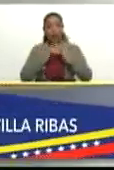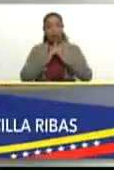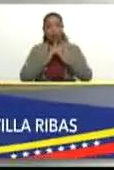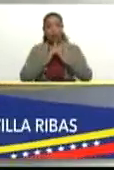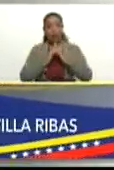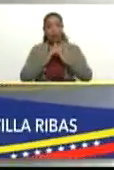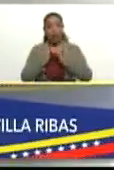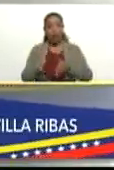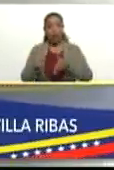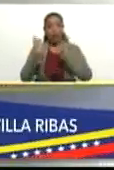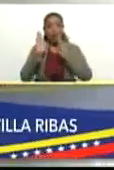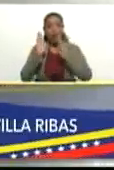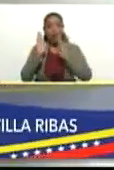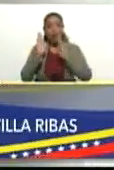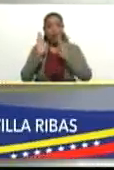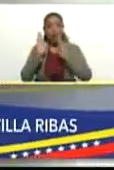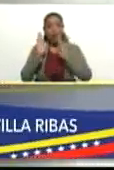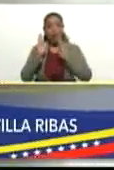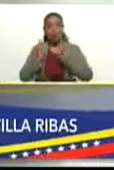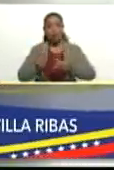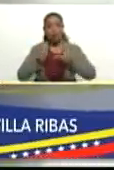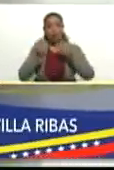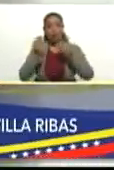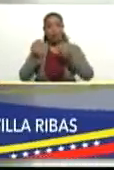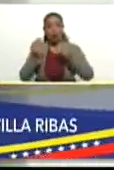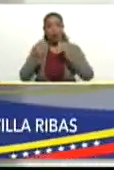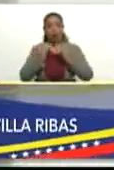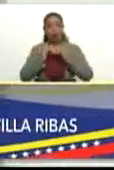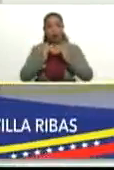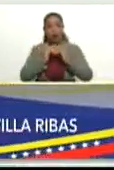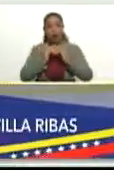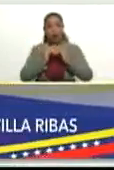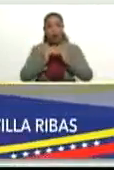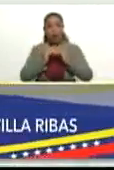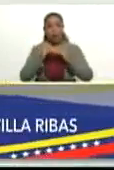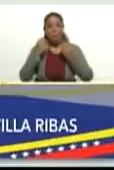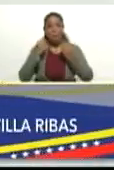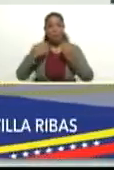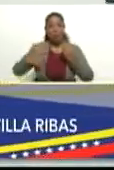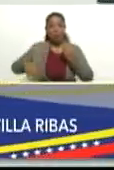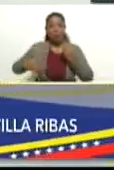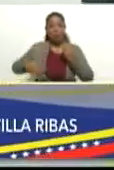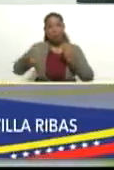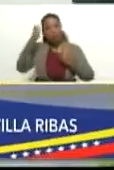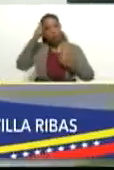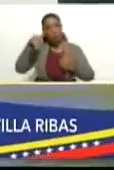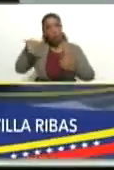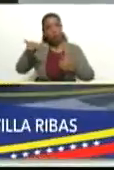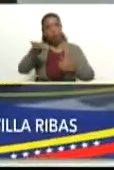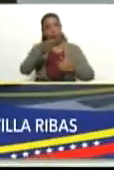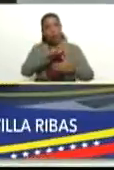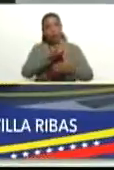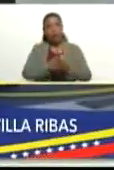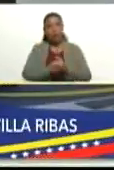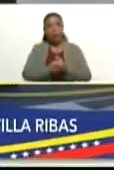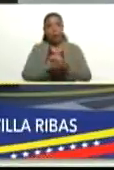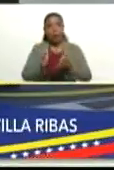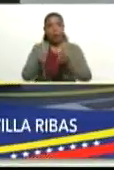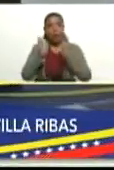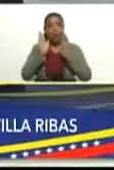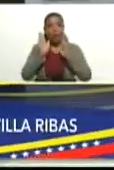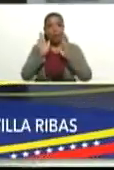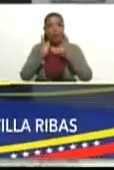bloques y techos, aquí estamos entregando urbanismos, presidente, para el derecho a la ciudad, para elevar la calidad de vida,